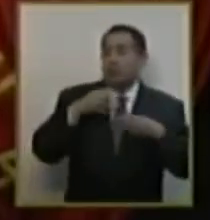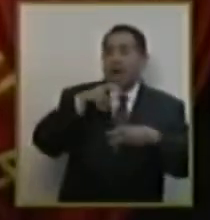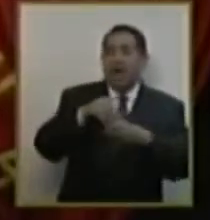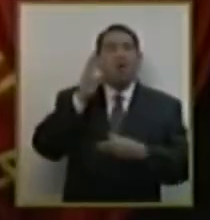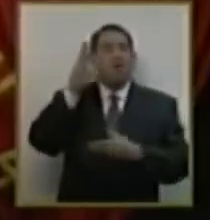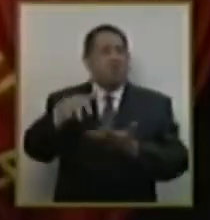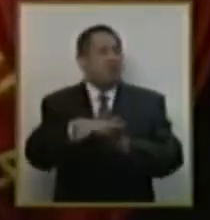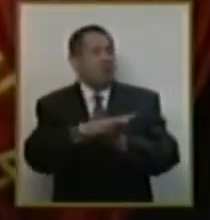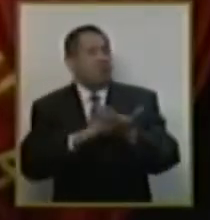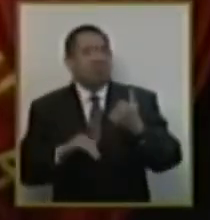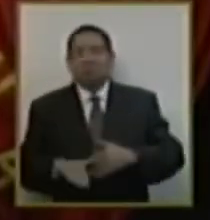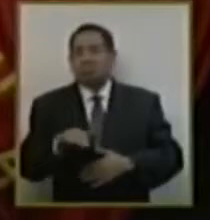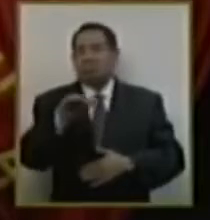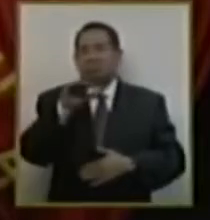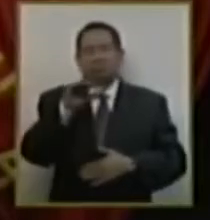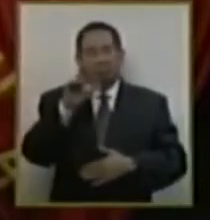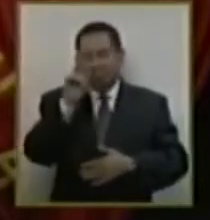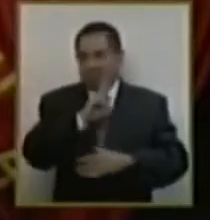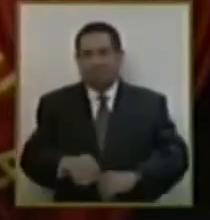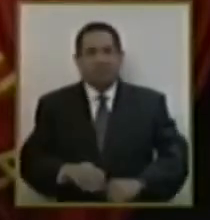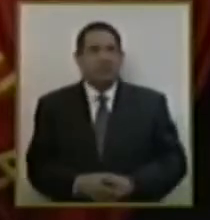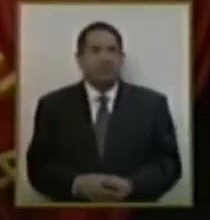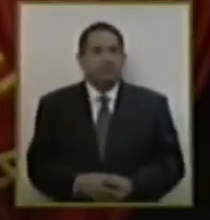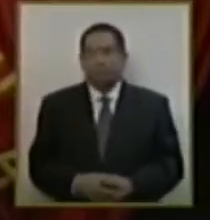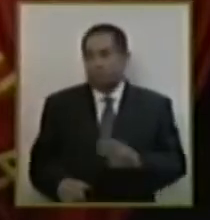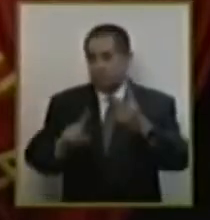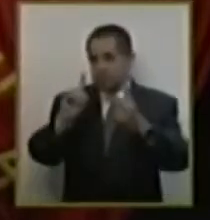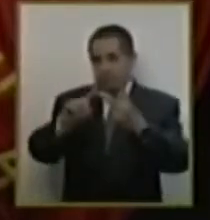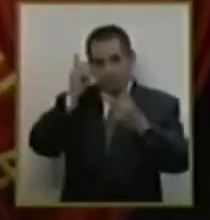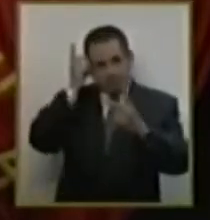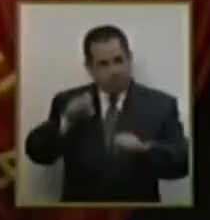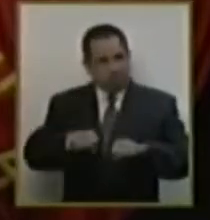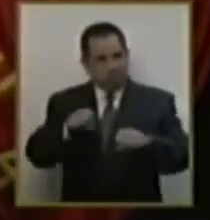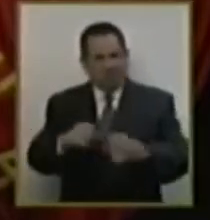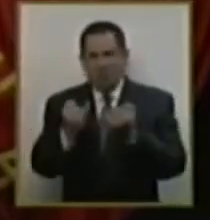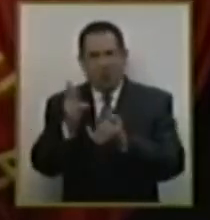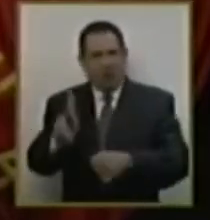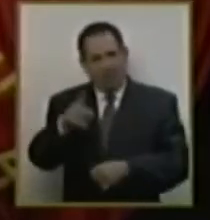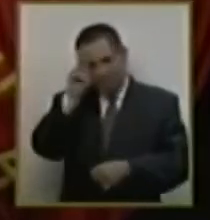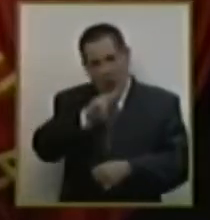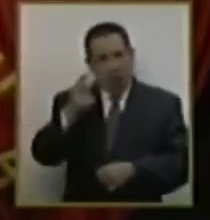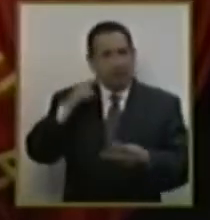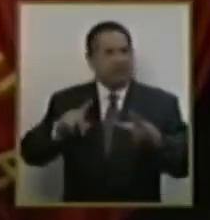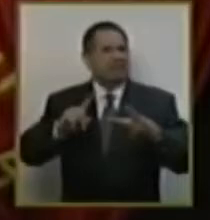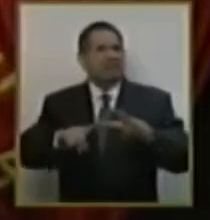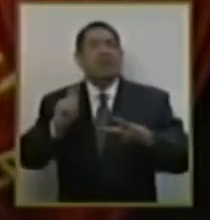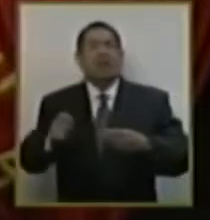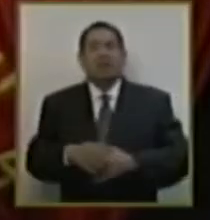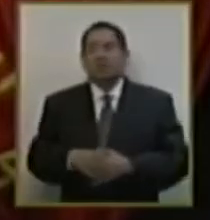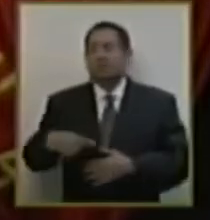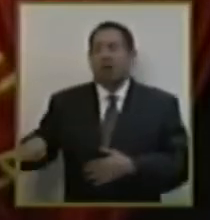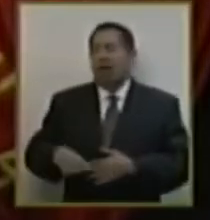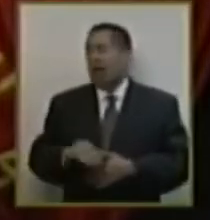que somos. La segunda bestia, tan inclemente como la anterior, es la indiferencia o la